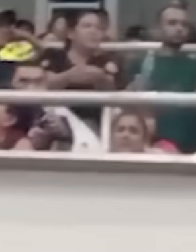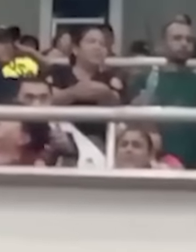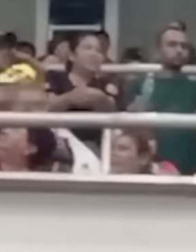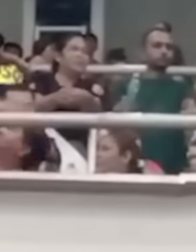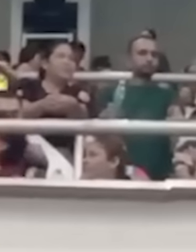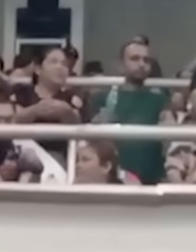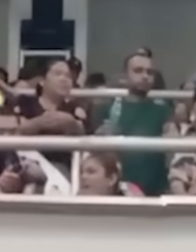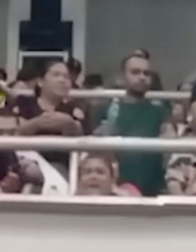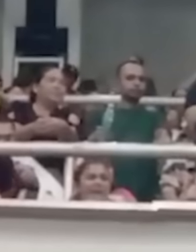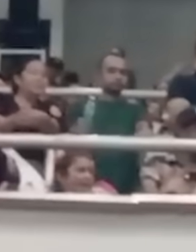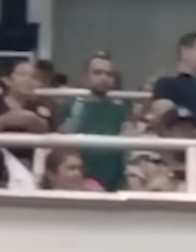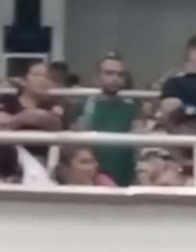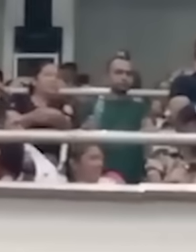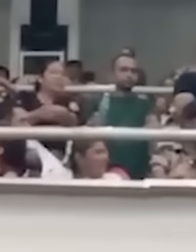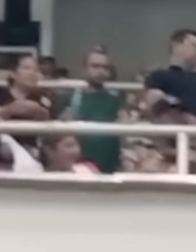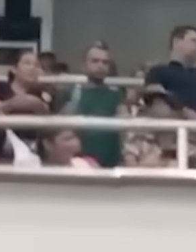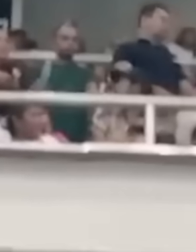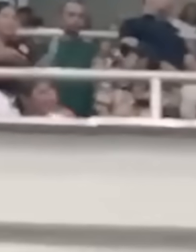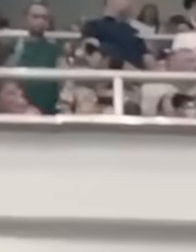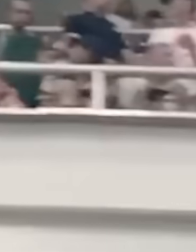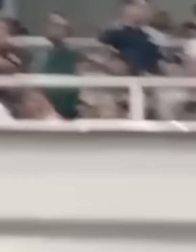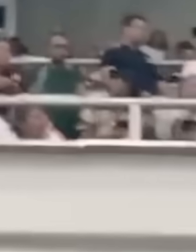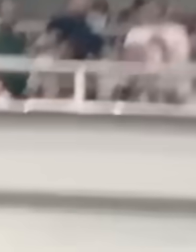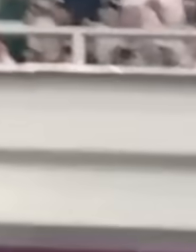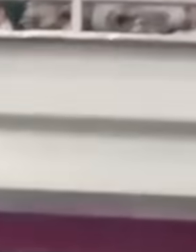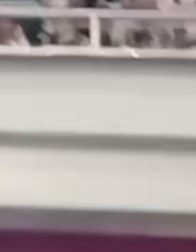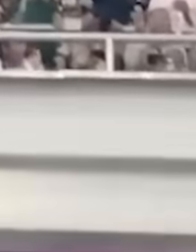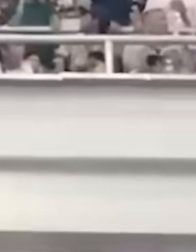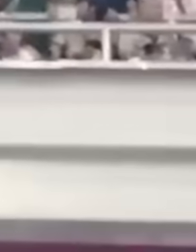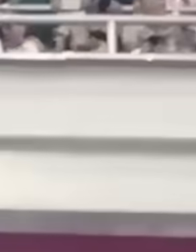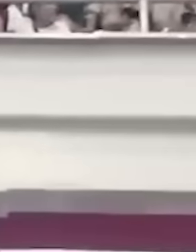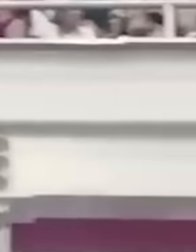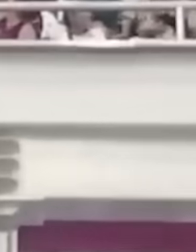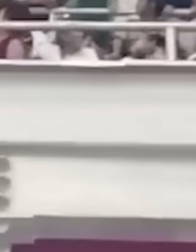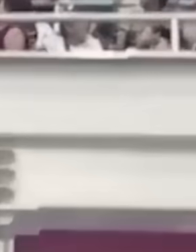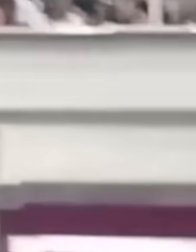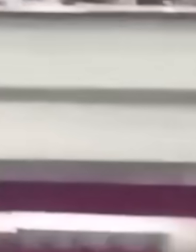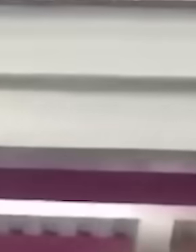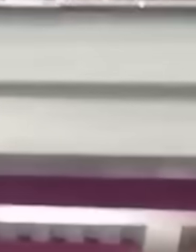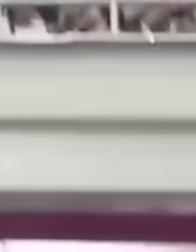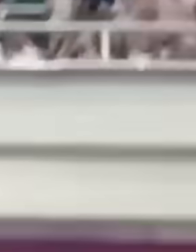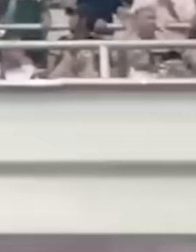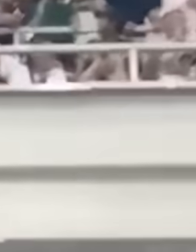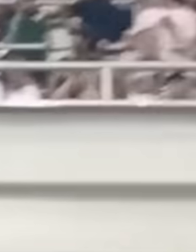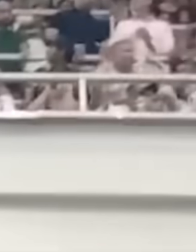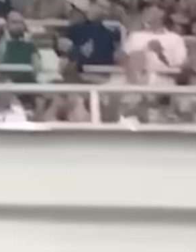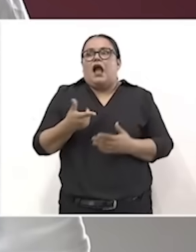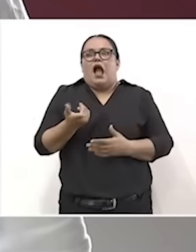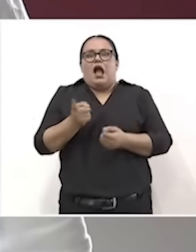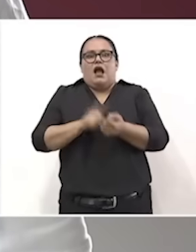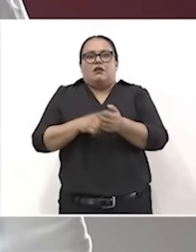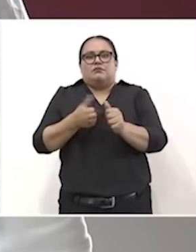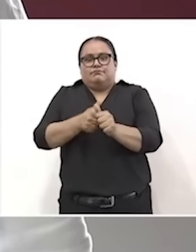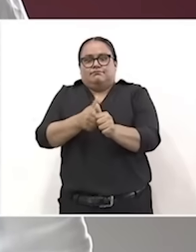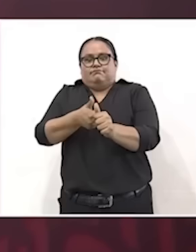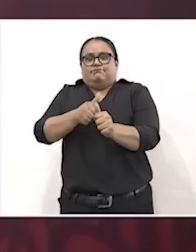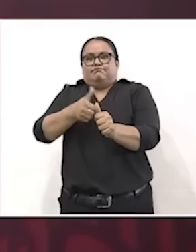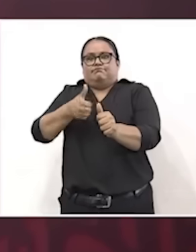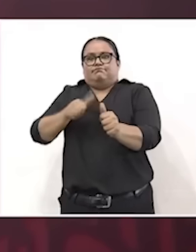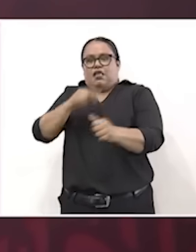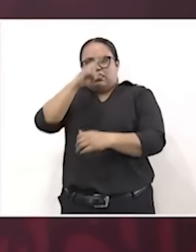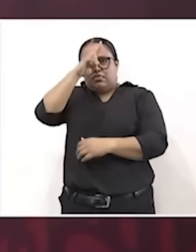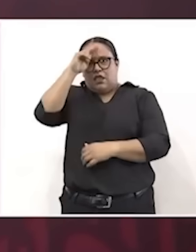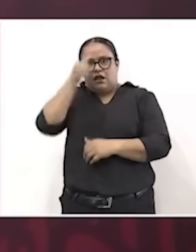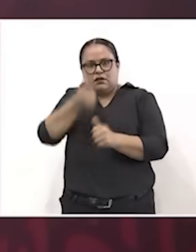de la reforma judicial durante un evento del presidente Andrés Manuel López Obrador en Tepic, Nayarit, cuando el mandatario